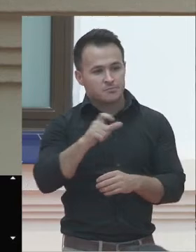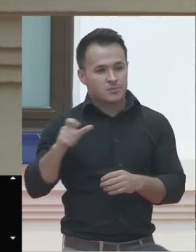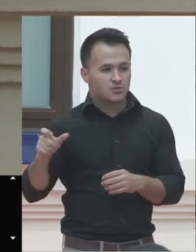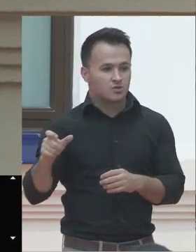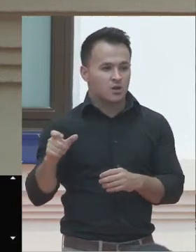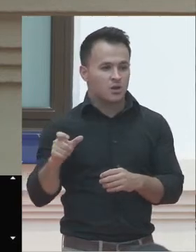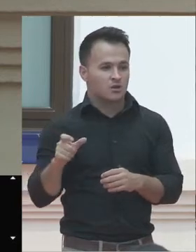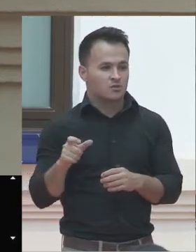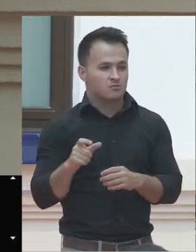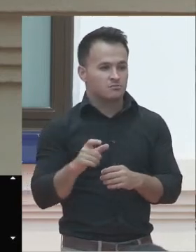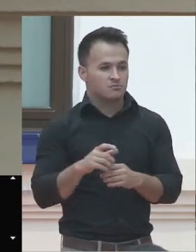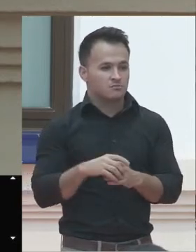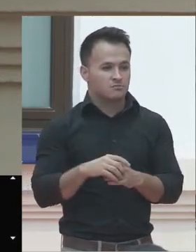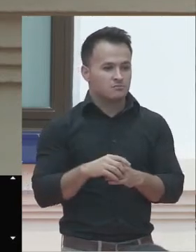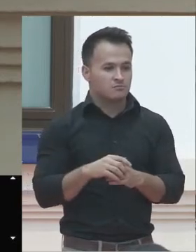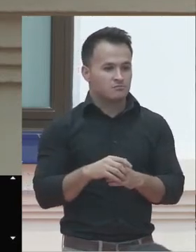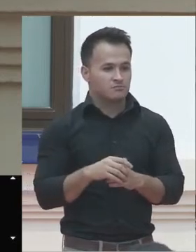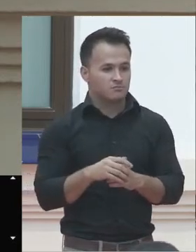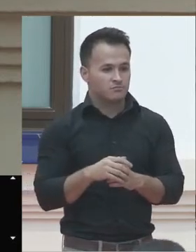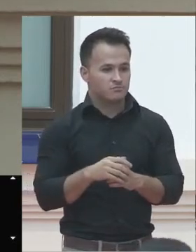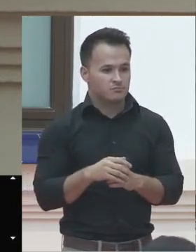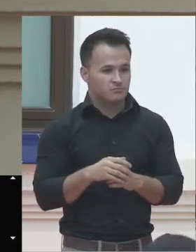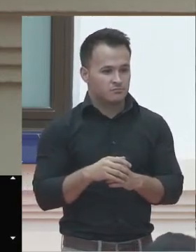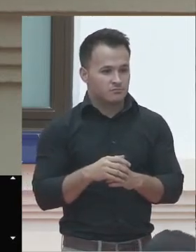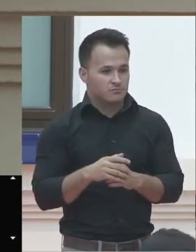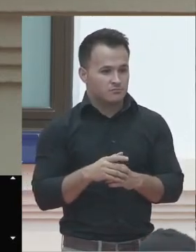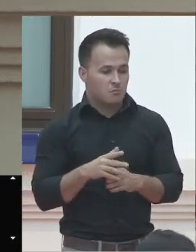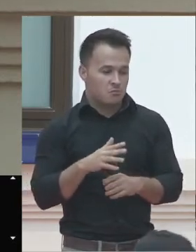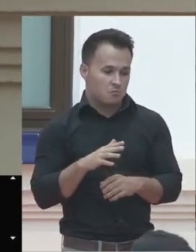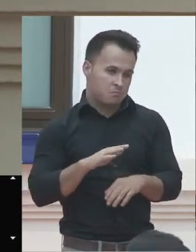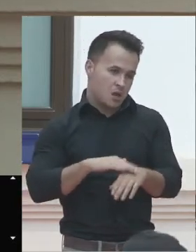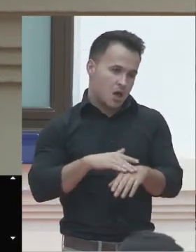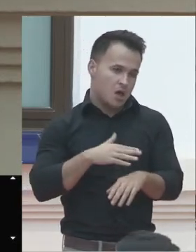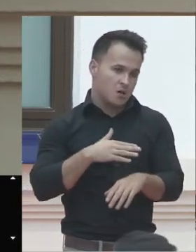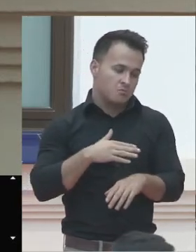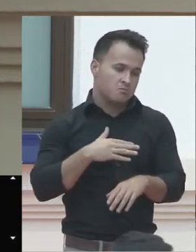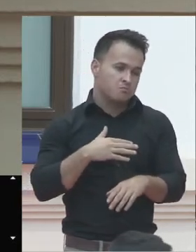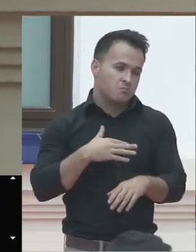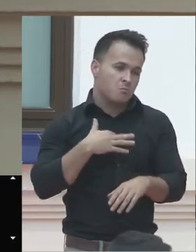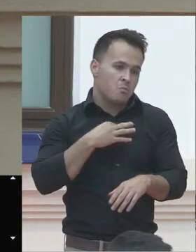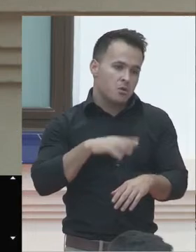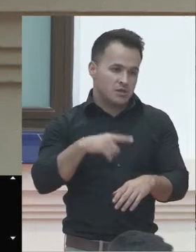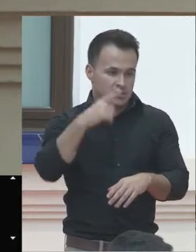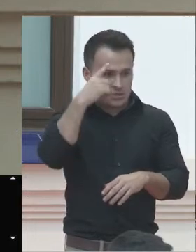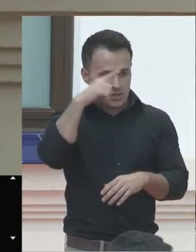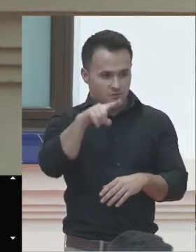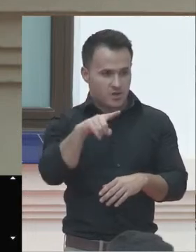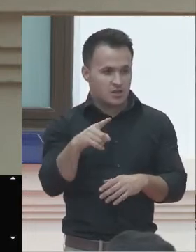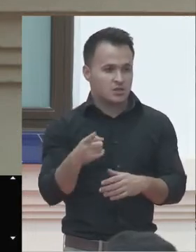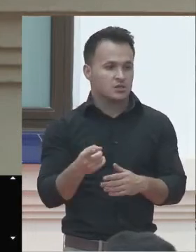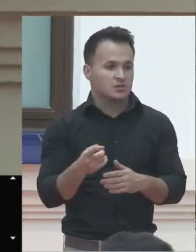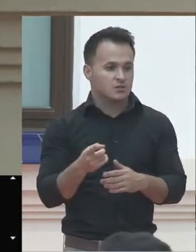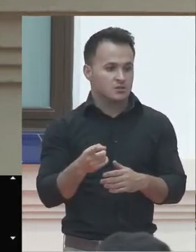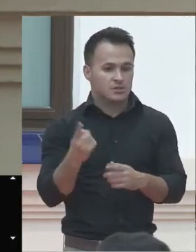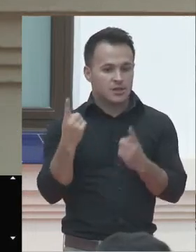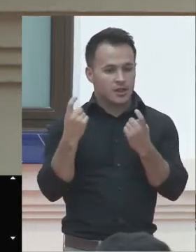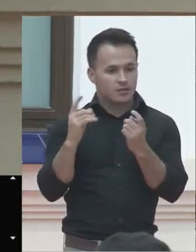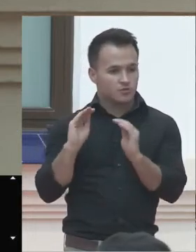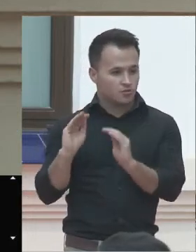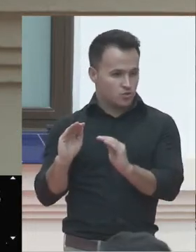descomposturas en vuelo, para que podamos saber antes de que les